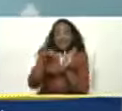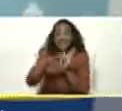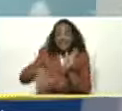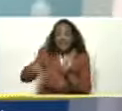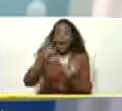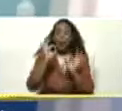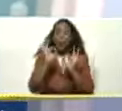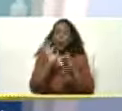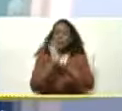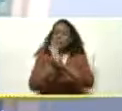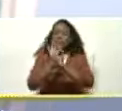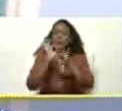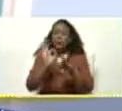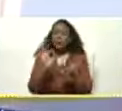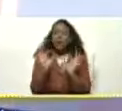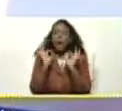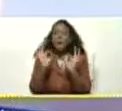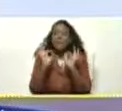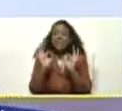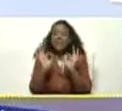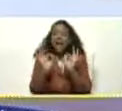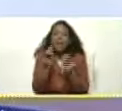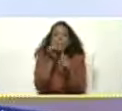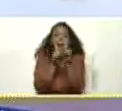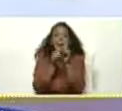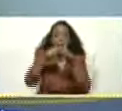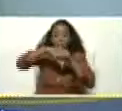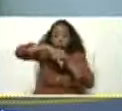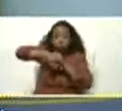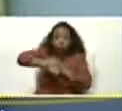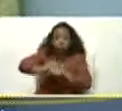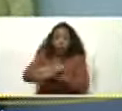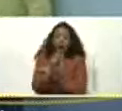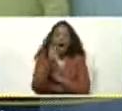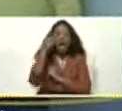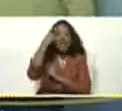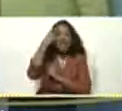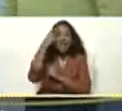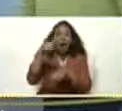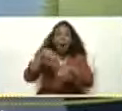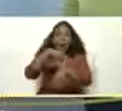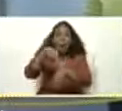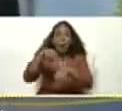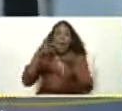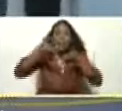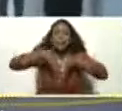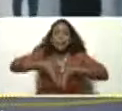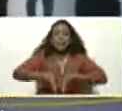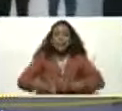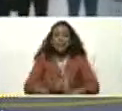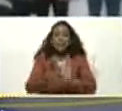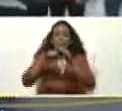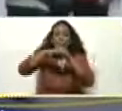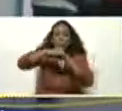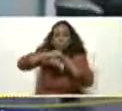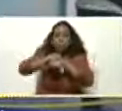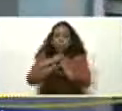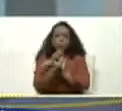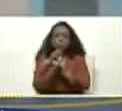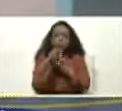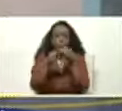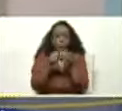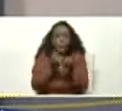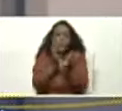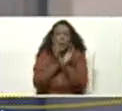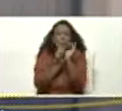cuidados intensivos neonatal y cuidados intermedios también cuidados sal cuidad intermed correcto presidente